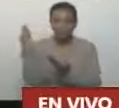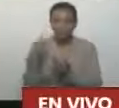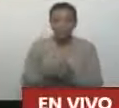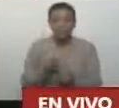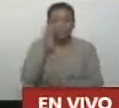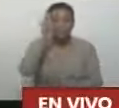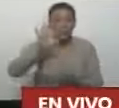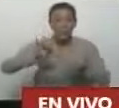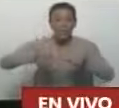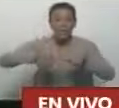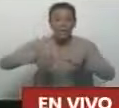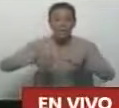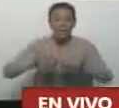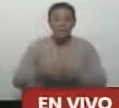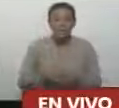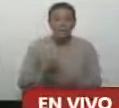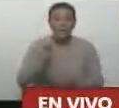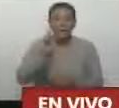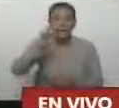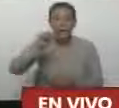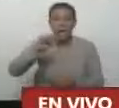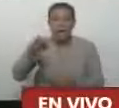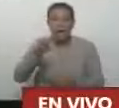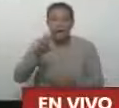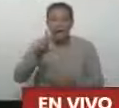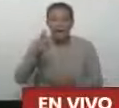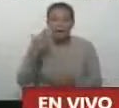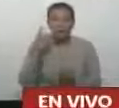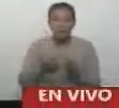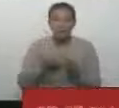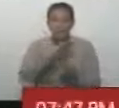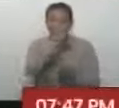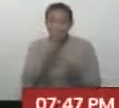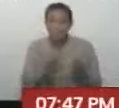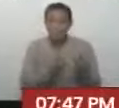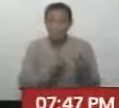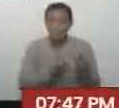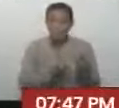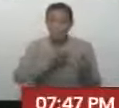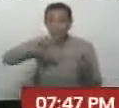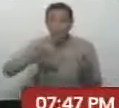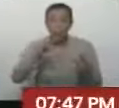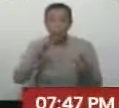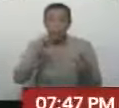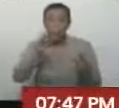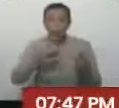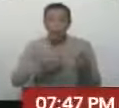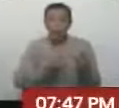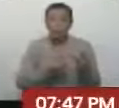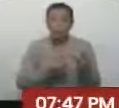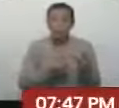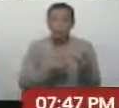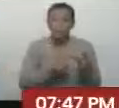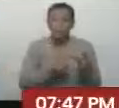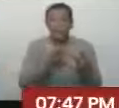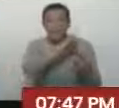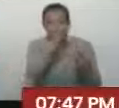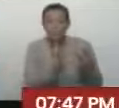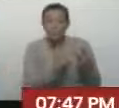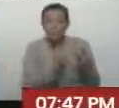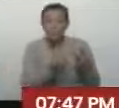Futuros ingenieros. Ángel Saúl Rodríguez Guerra, del Zulia. Juan Diego Cano Barrios, del